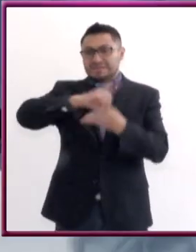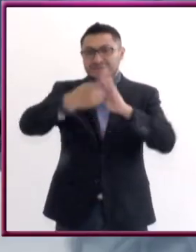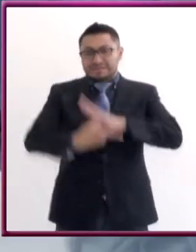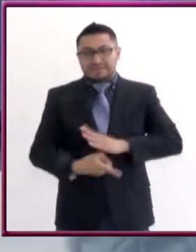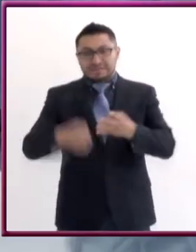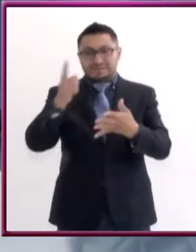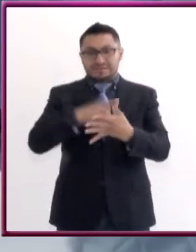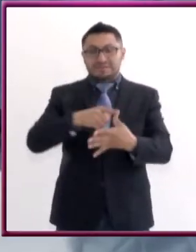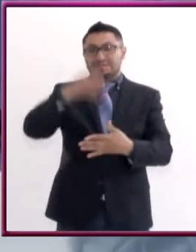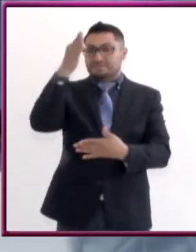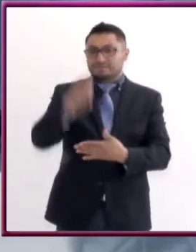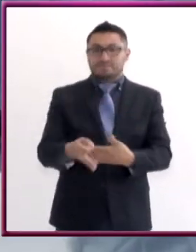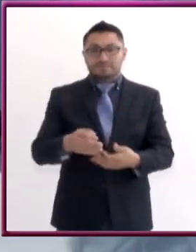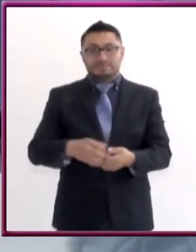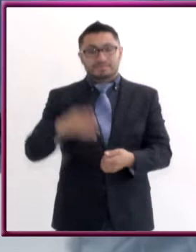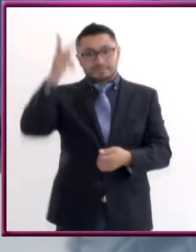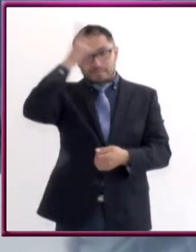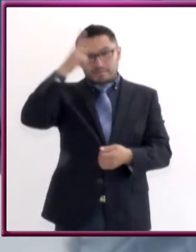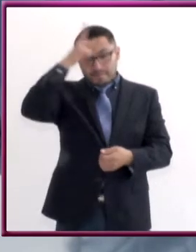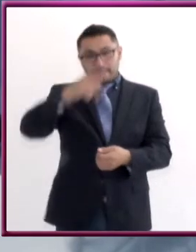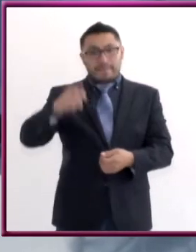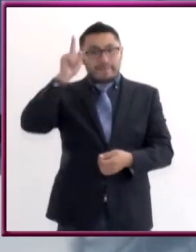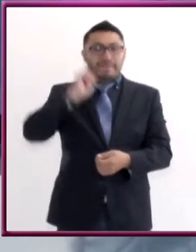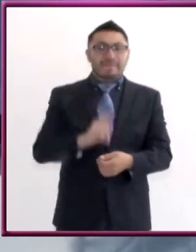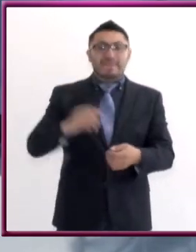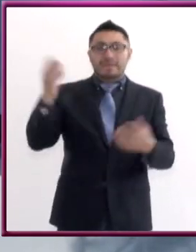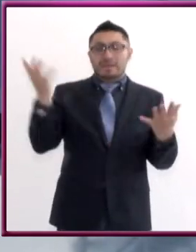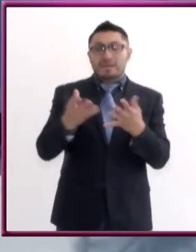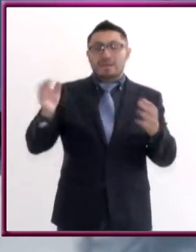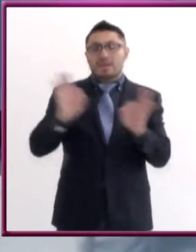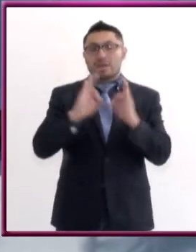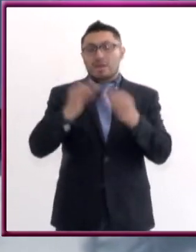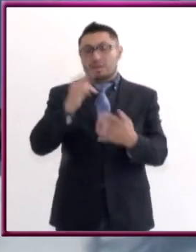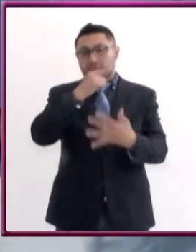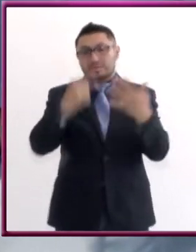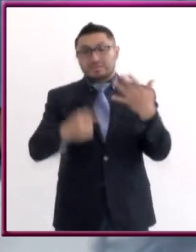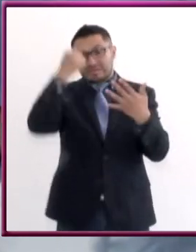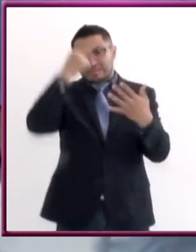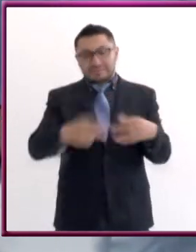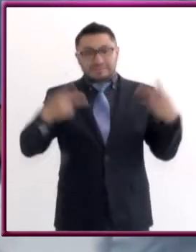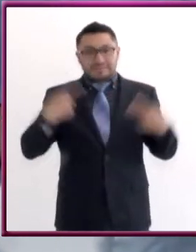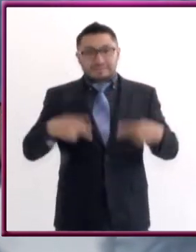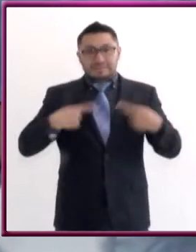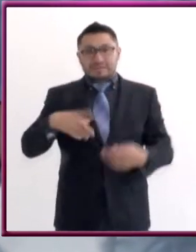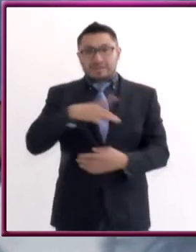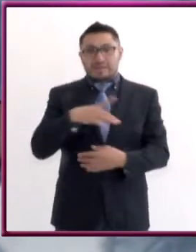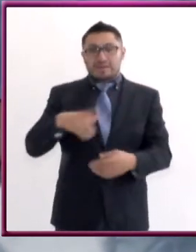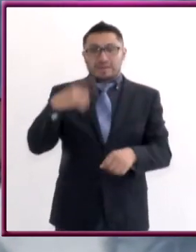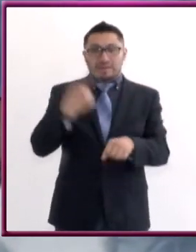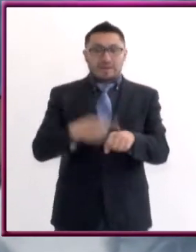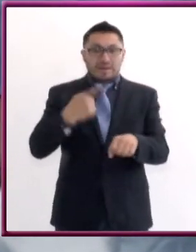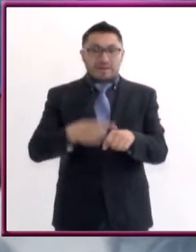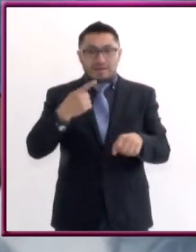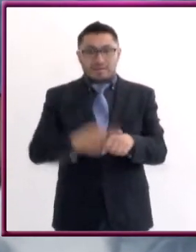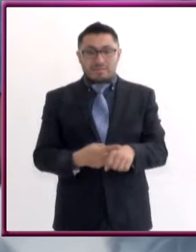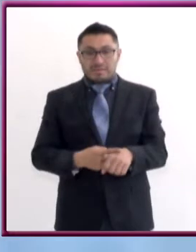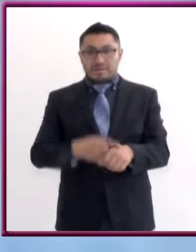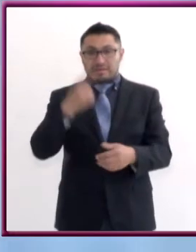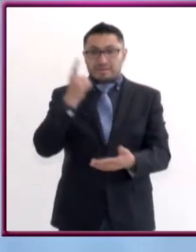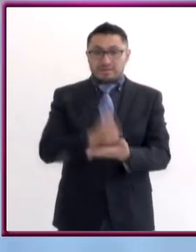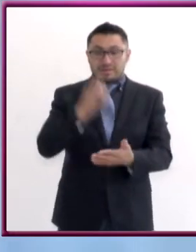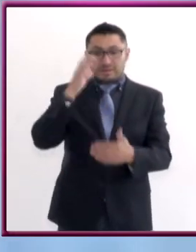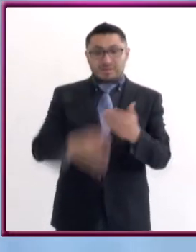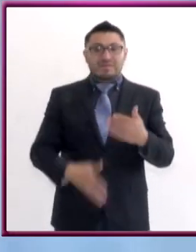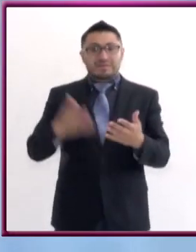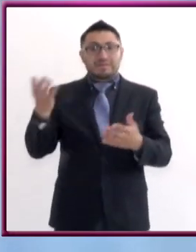aceptación. La psiquiatra Elizabeth Kubler-Ross originalmente creó este modelo para las personas que sufren enfermedades terminales.